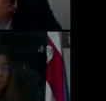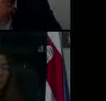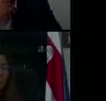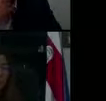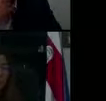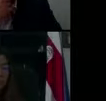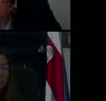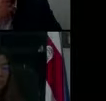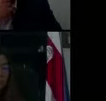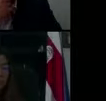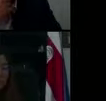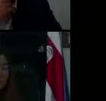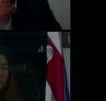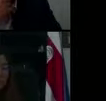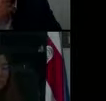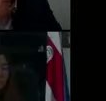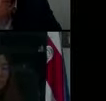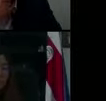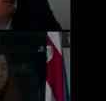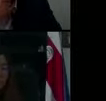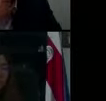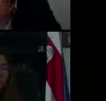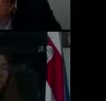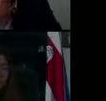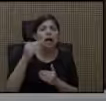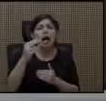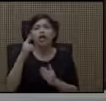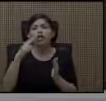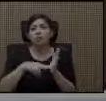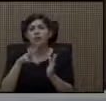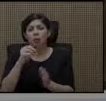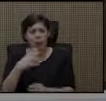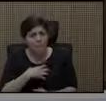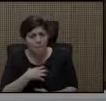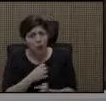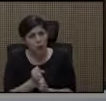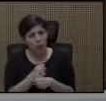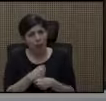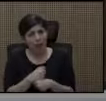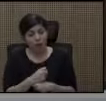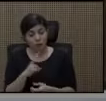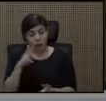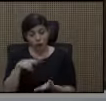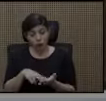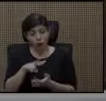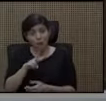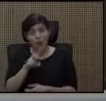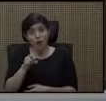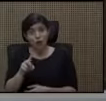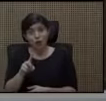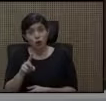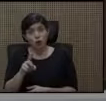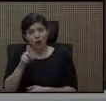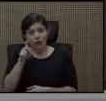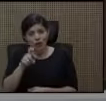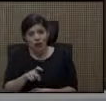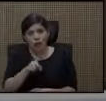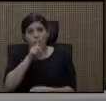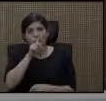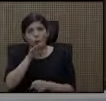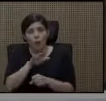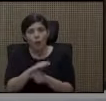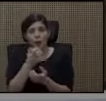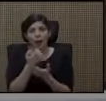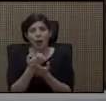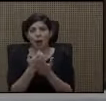pensando primero en los más vulnerables al 2021 debemos cumplir con la estabilidad económica